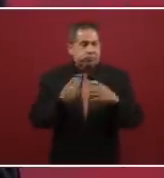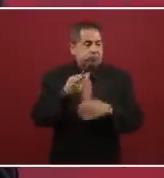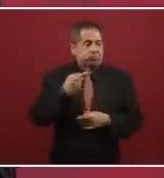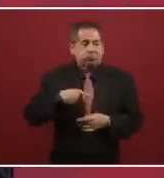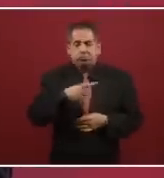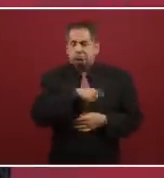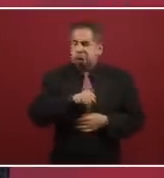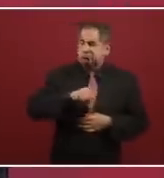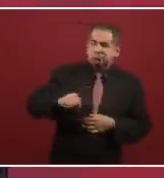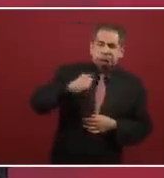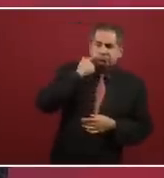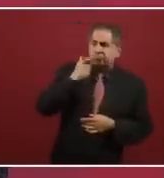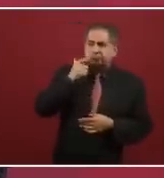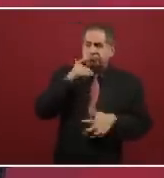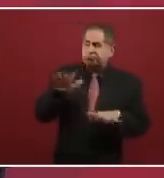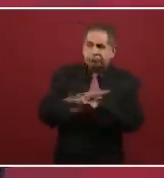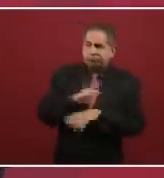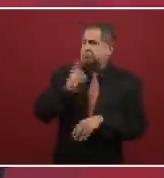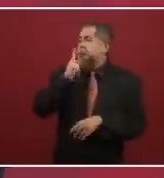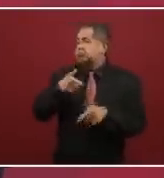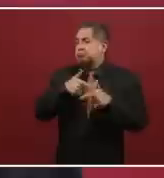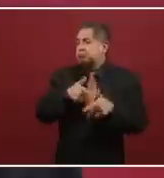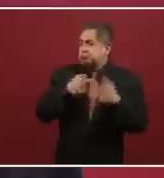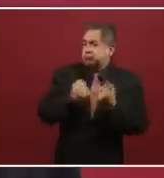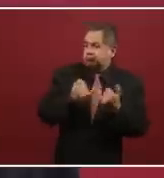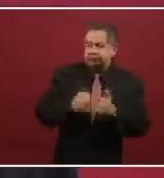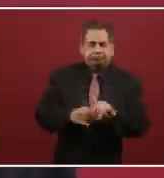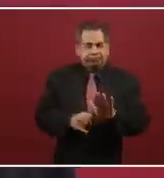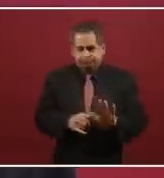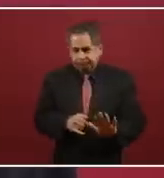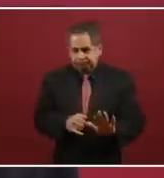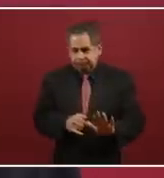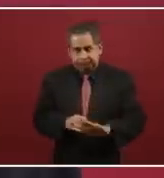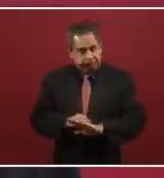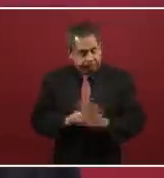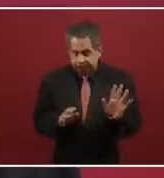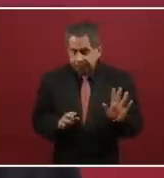resistencias hay al cambio, la palabra